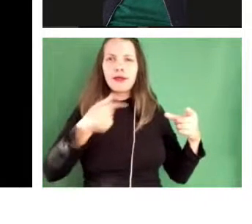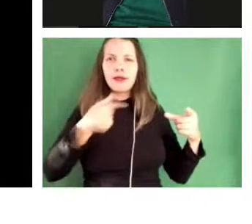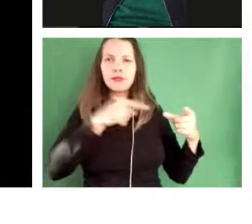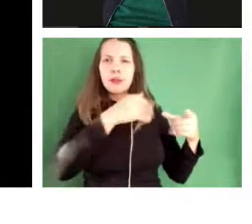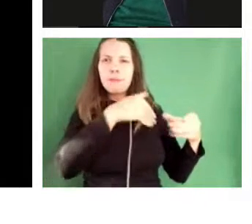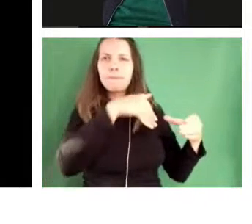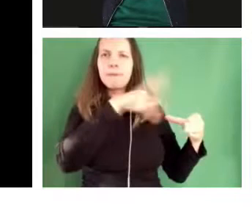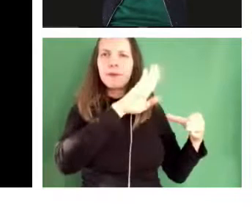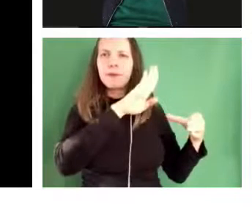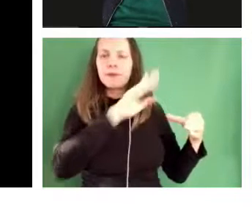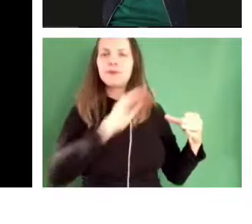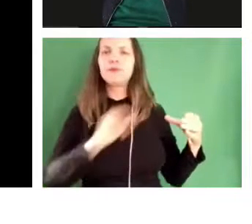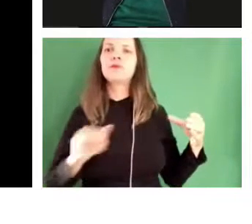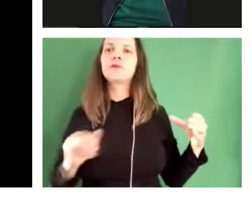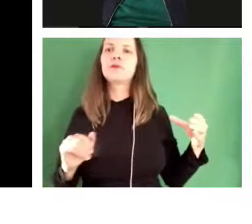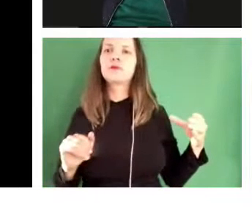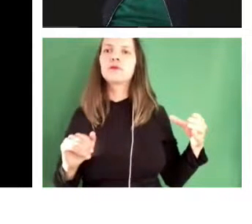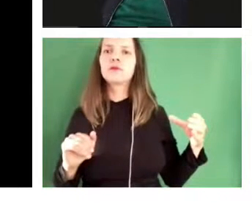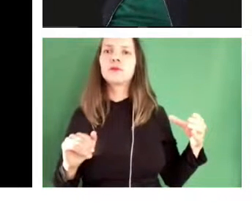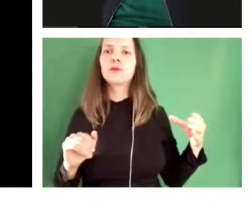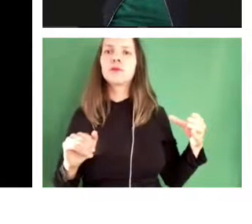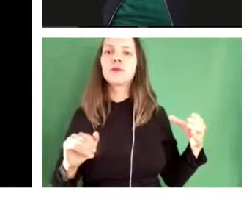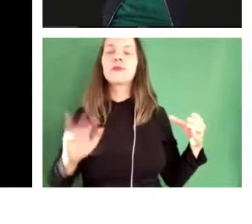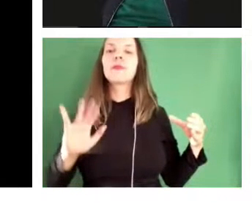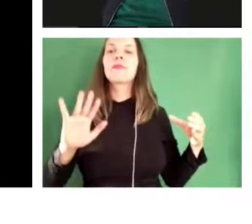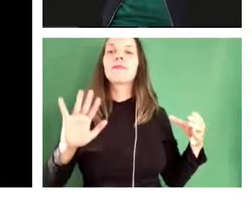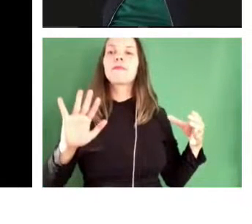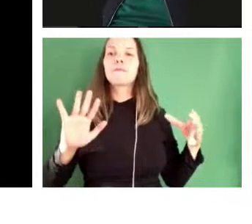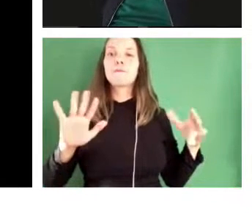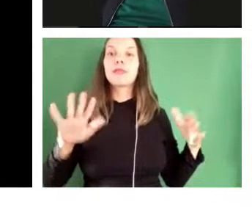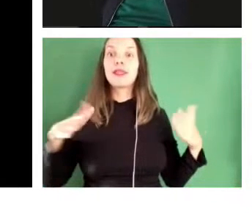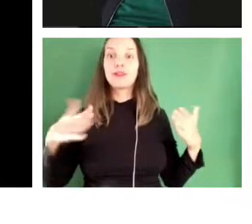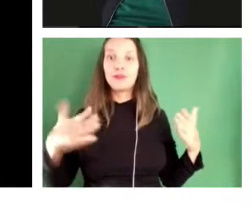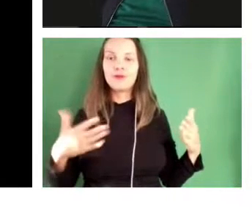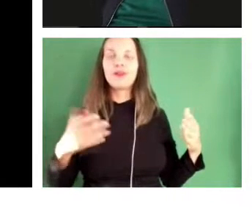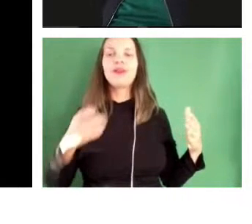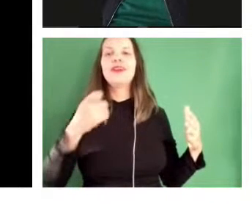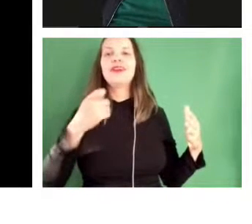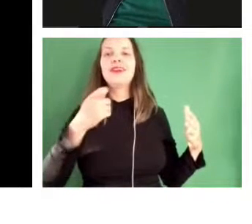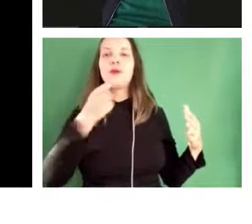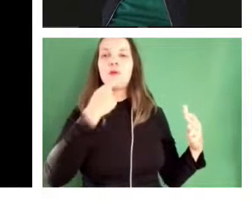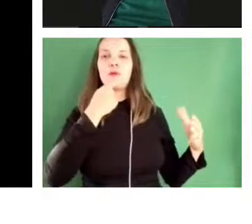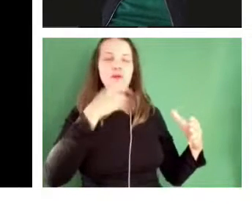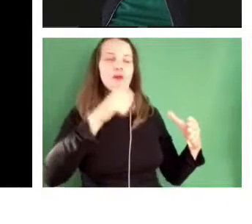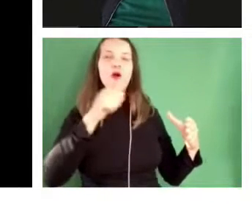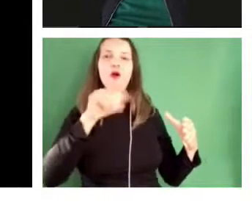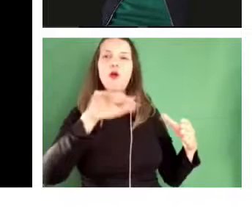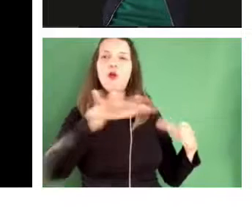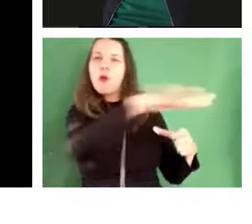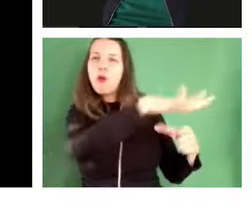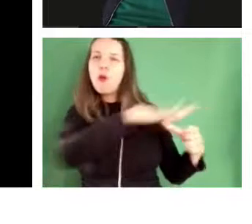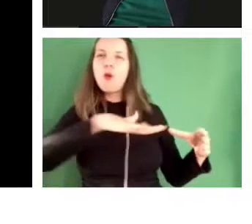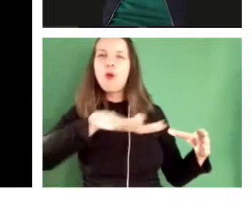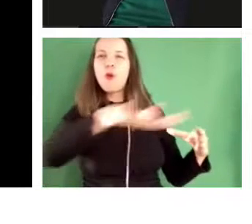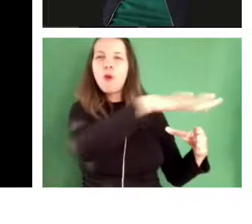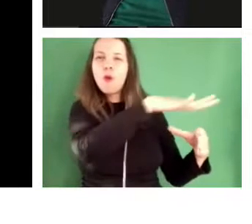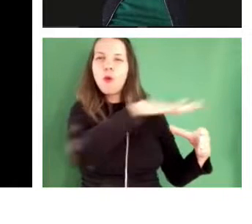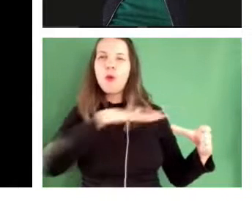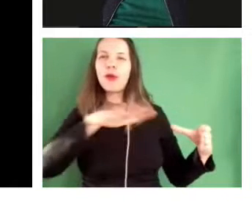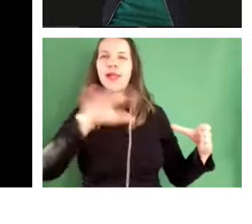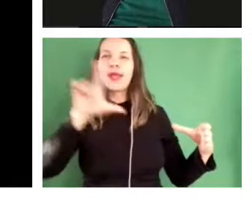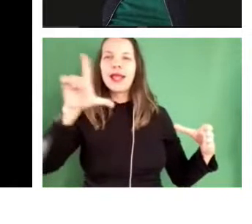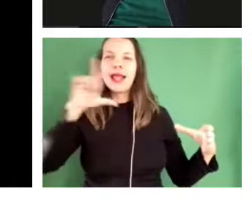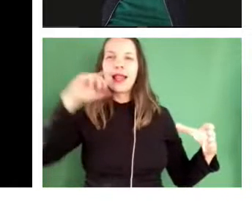de esta parte de la ciudad de Lima. La ciudad de Lima es una ciudad muy, muy, muy grande, muy extensa, con casi 10 millones